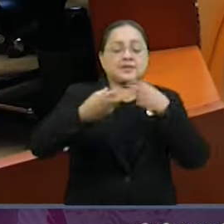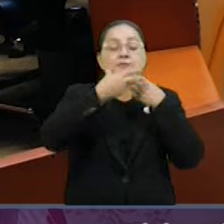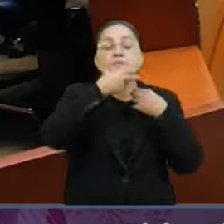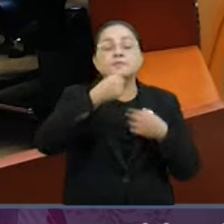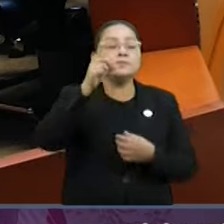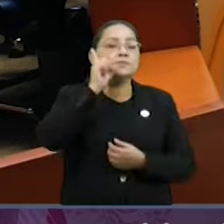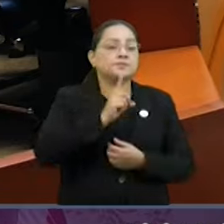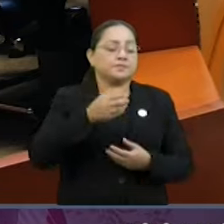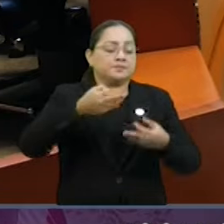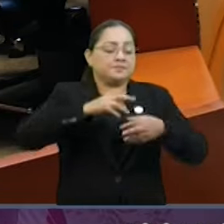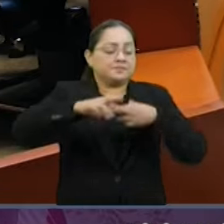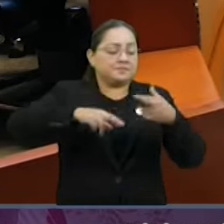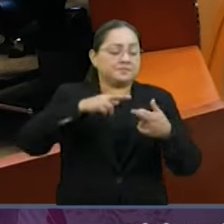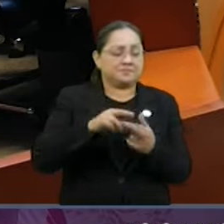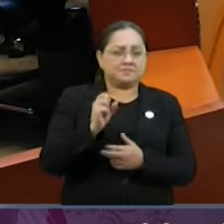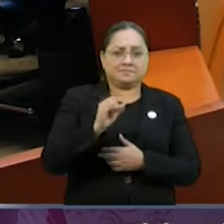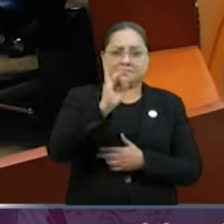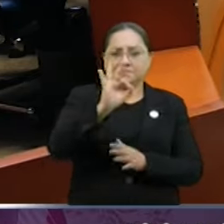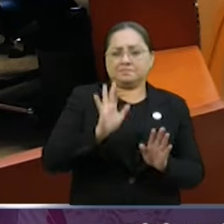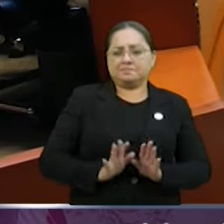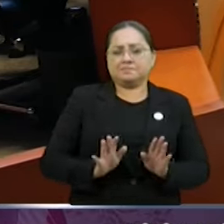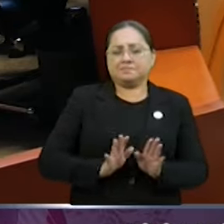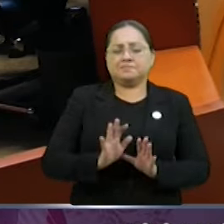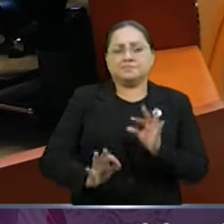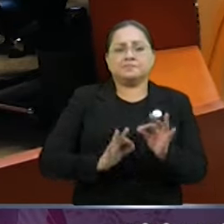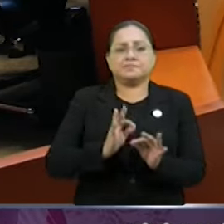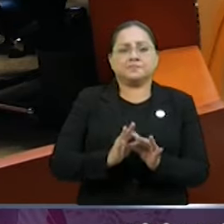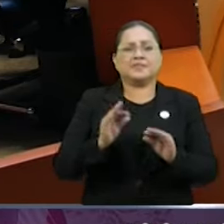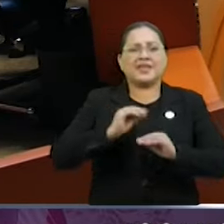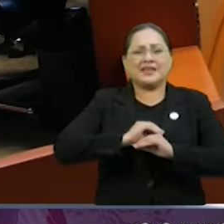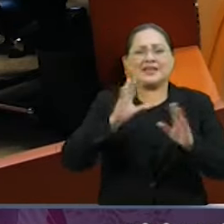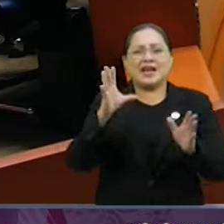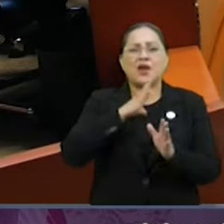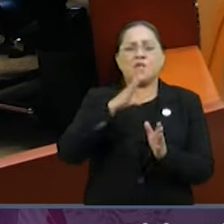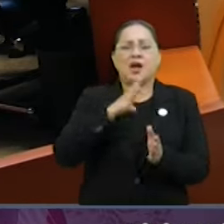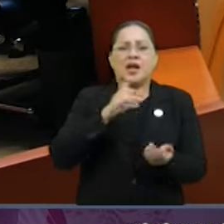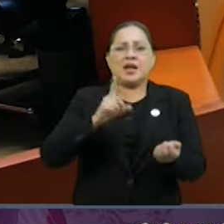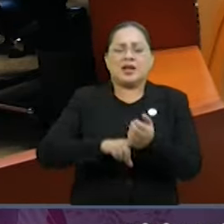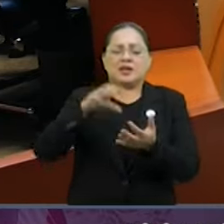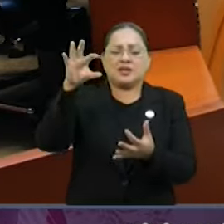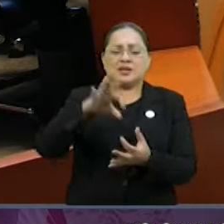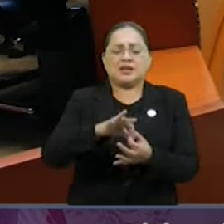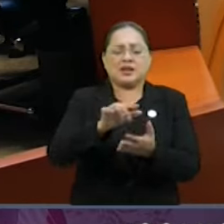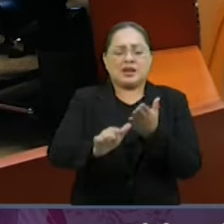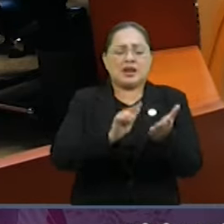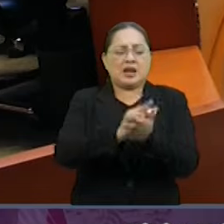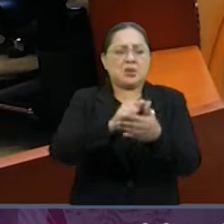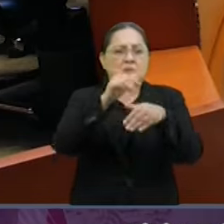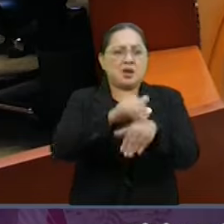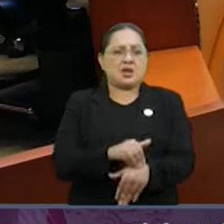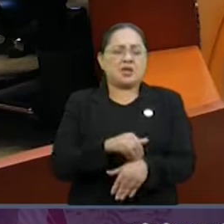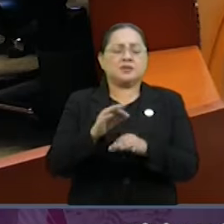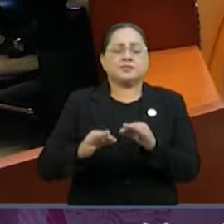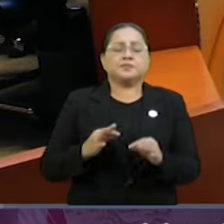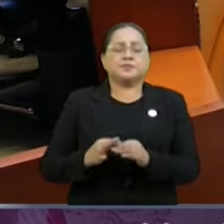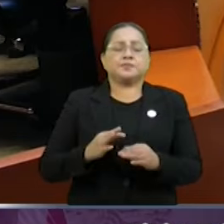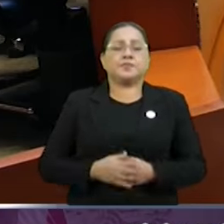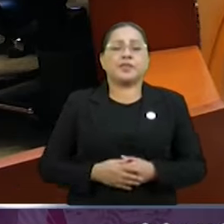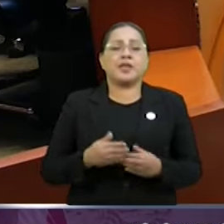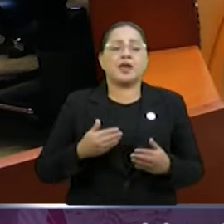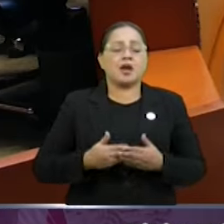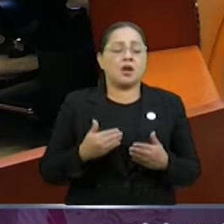en salas regionales. Y es claro que también cumplen con los requisitos legales y que en este proceso no